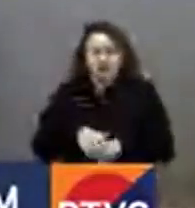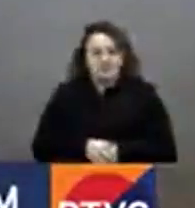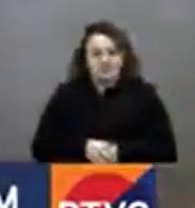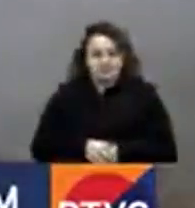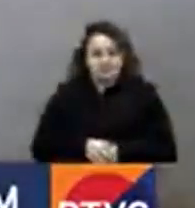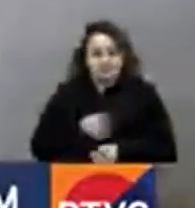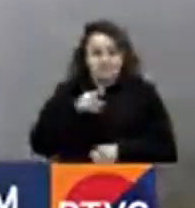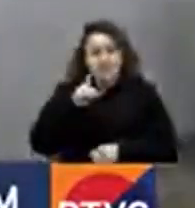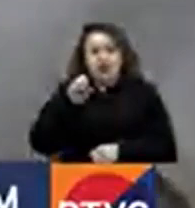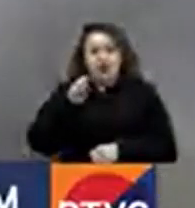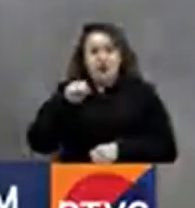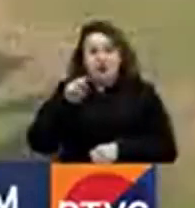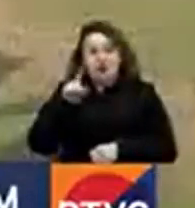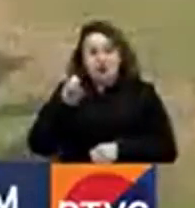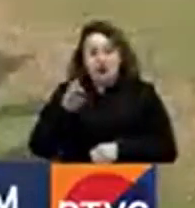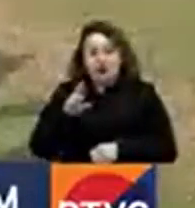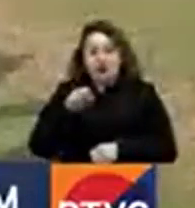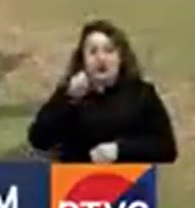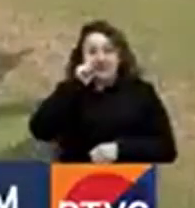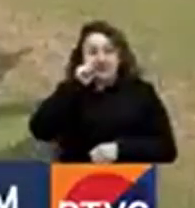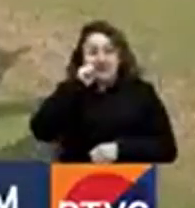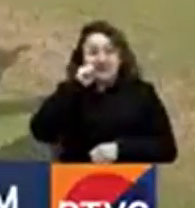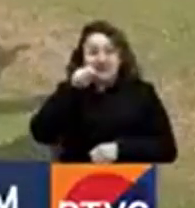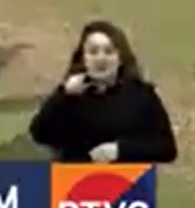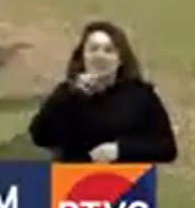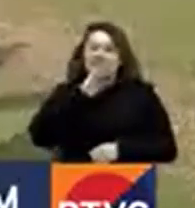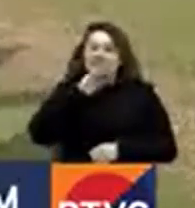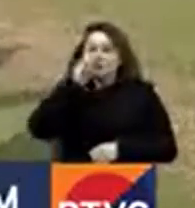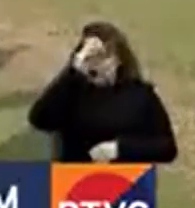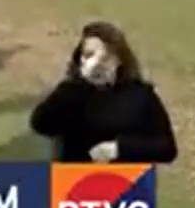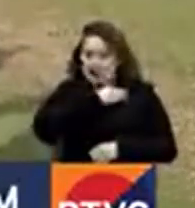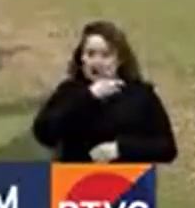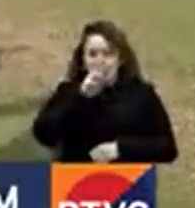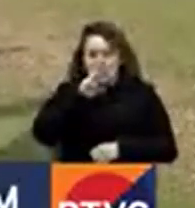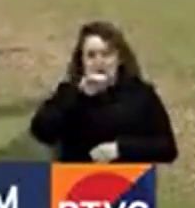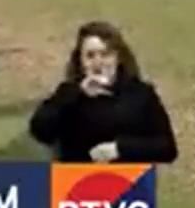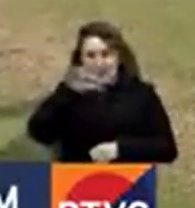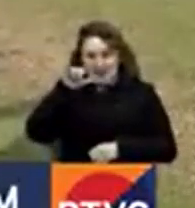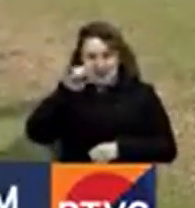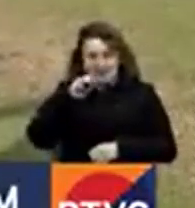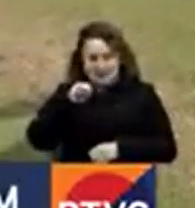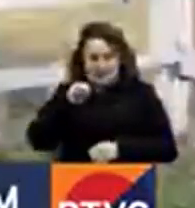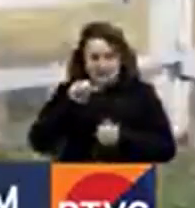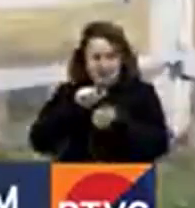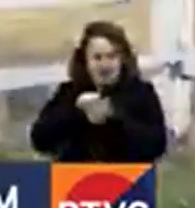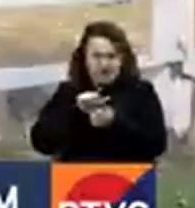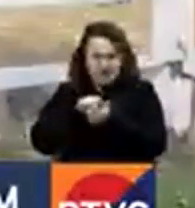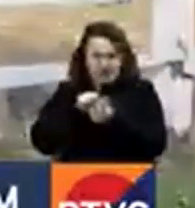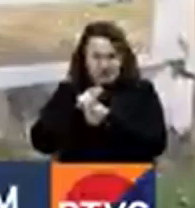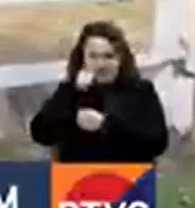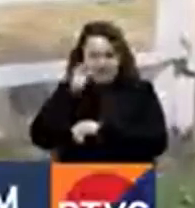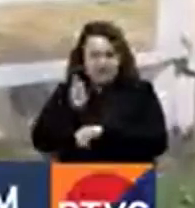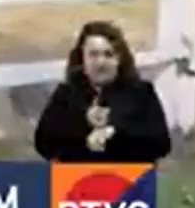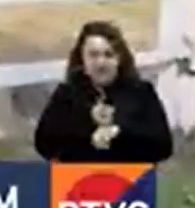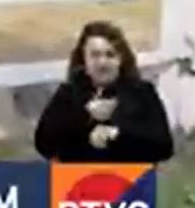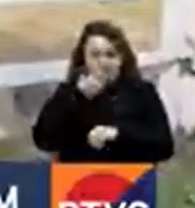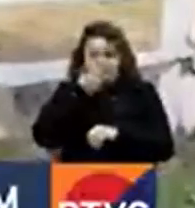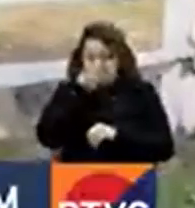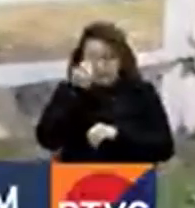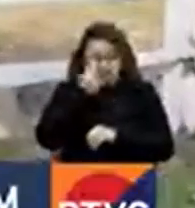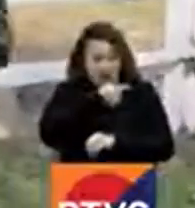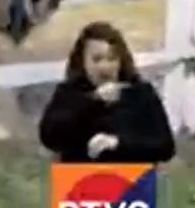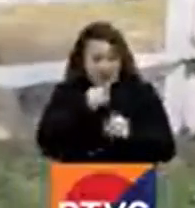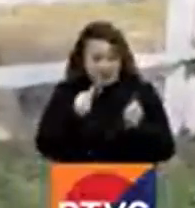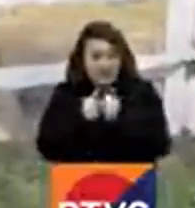y quien le da la zanahoria es el soldado William Parra, su coequipero y centinela del llano. Él me acompañó